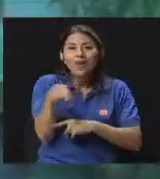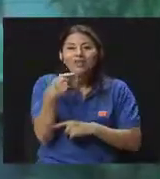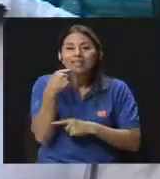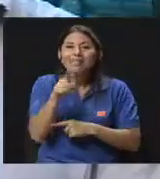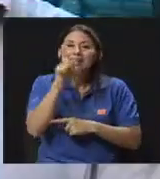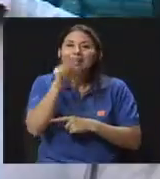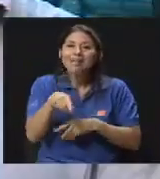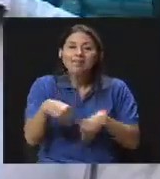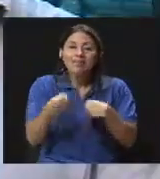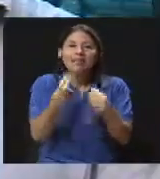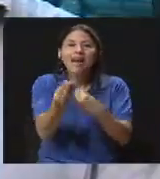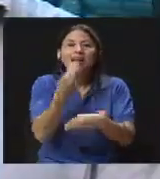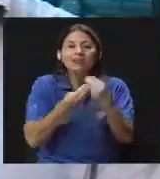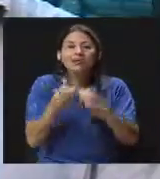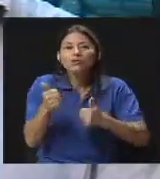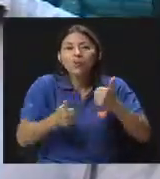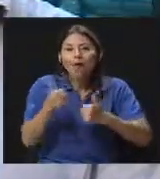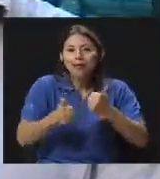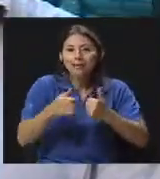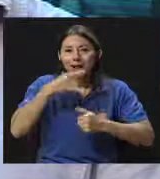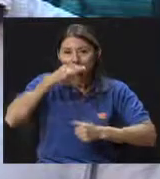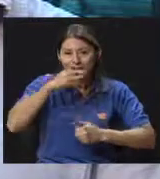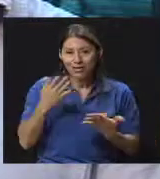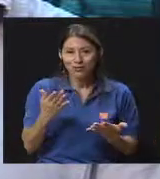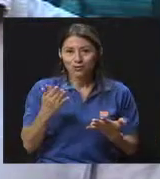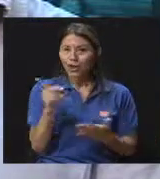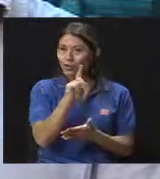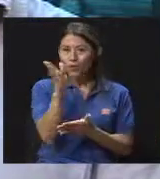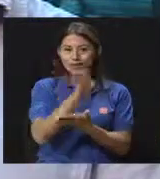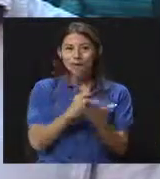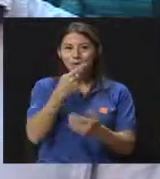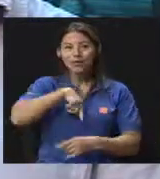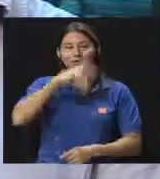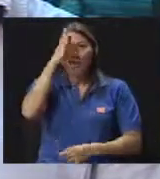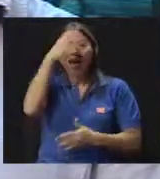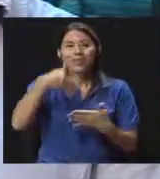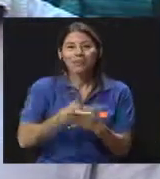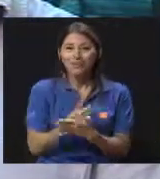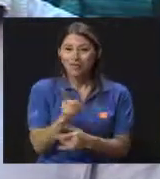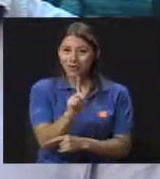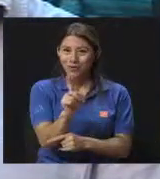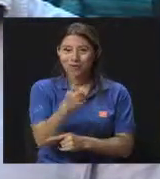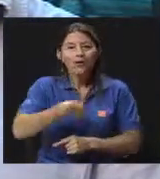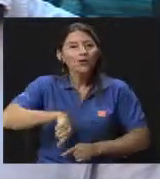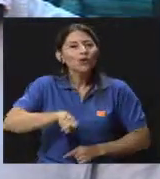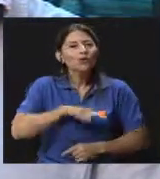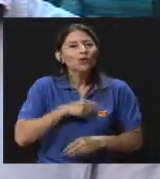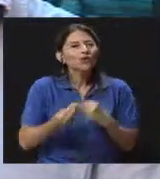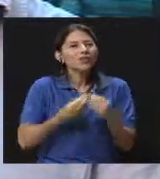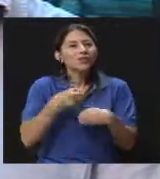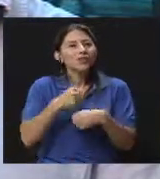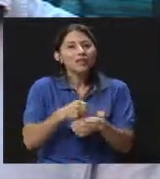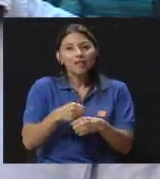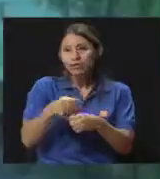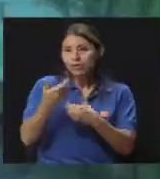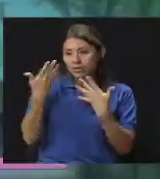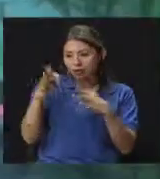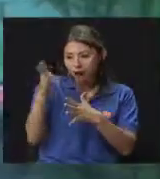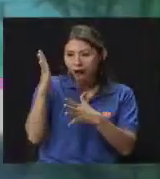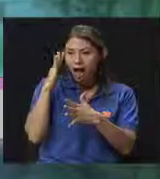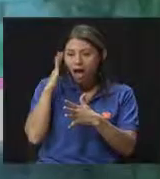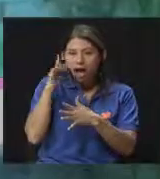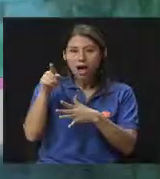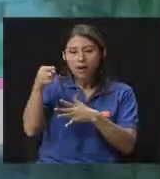vida. No es algo que nosotros estemos haciendo novedoso, no, es que lo que estamos dando a conocer es esas recomendaciones de